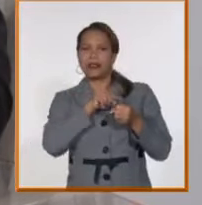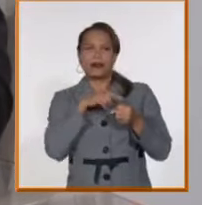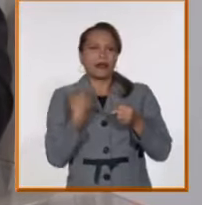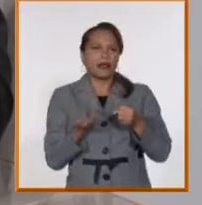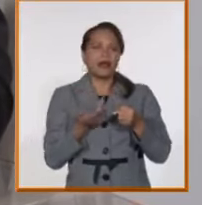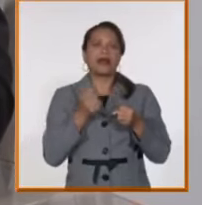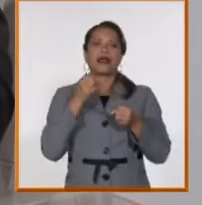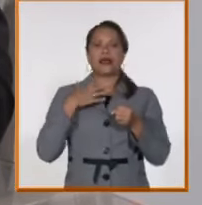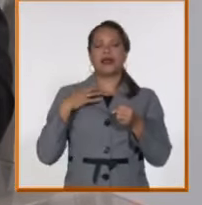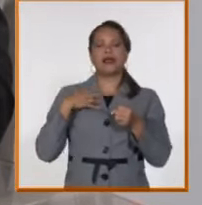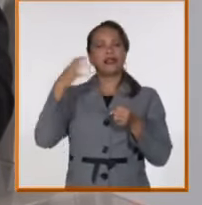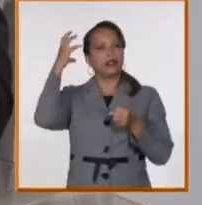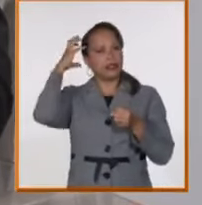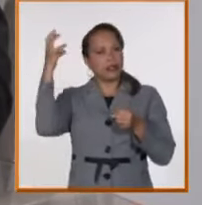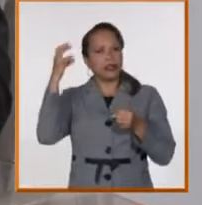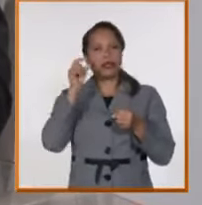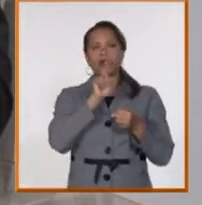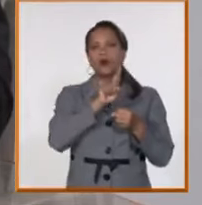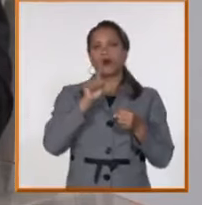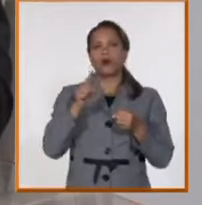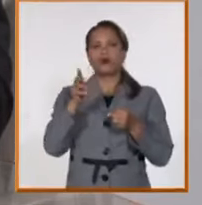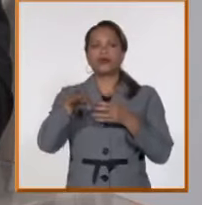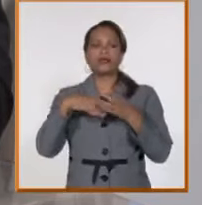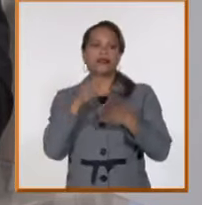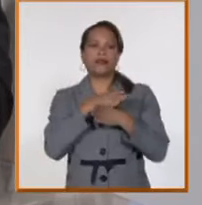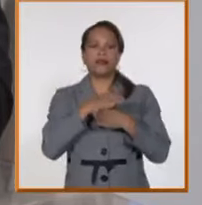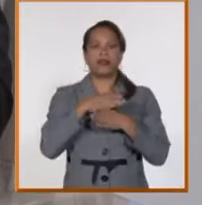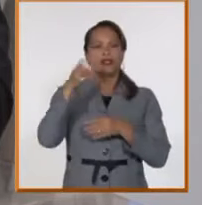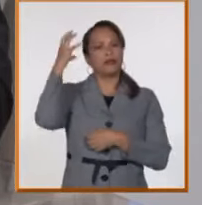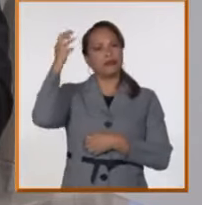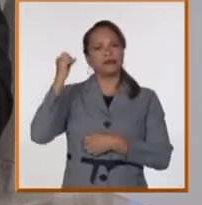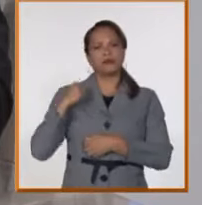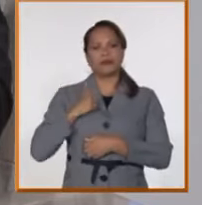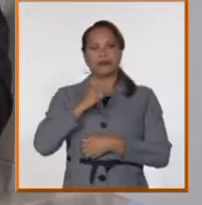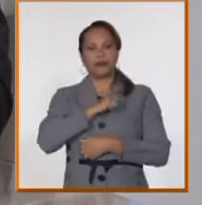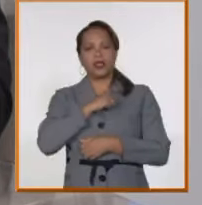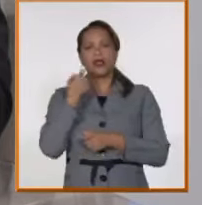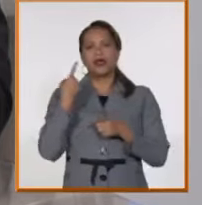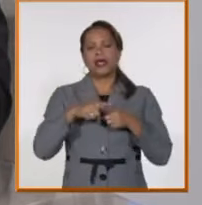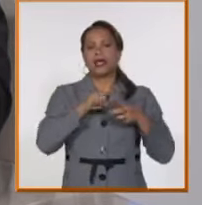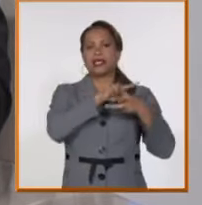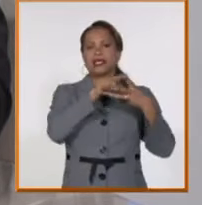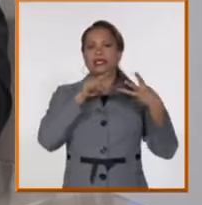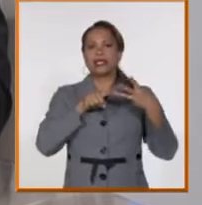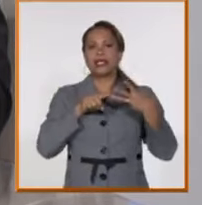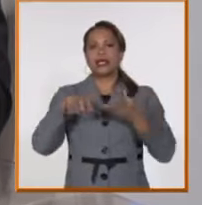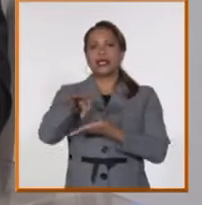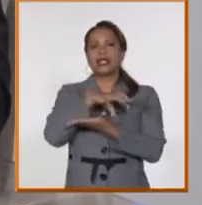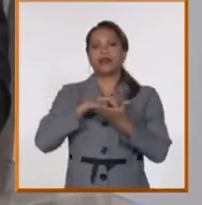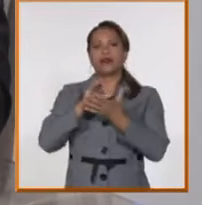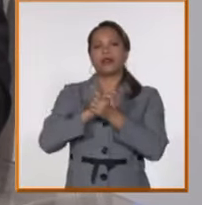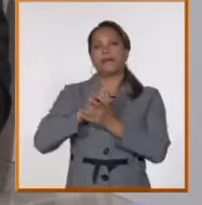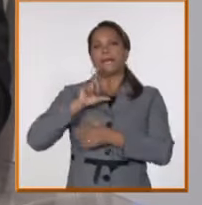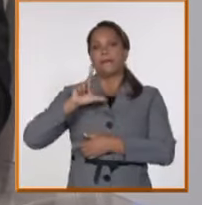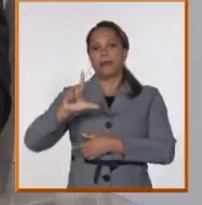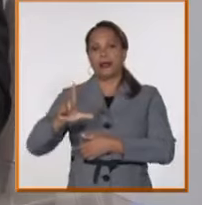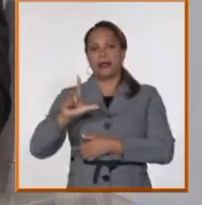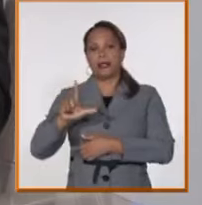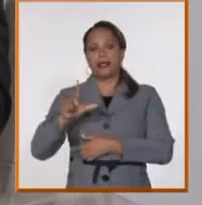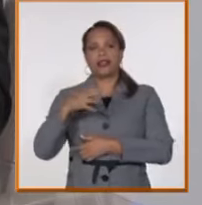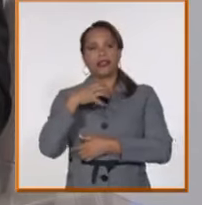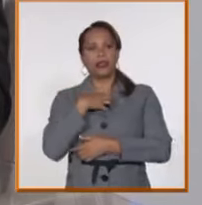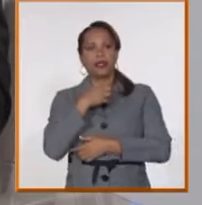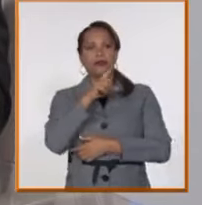estatales 11 son empresas mixtas de ellas hay tres en la zona especial de desarrollo del Mariel tenemos 101 empresa